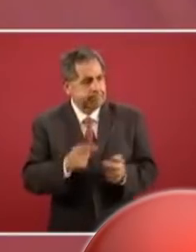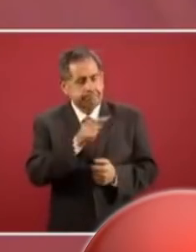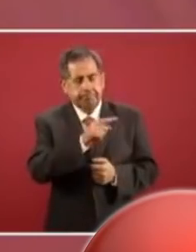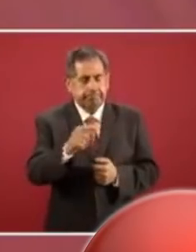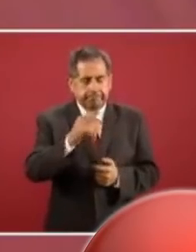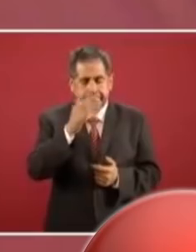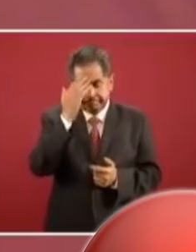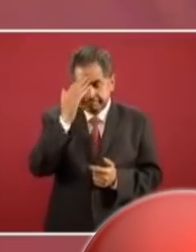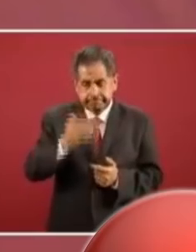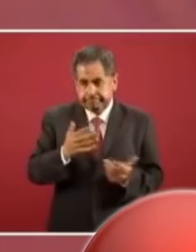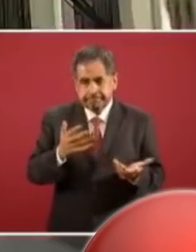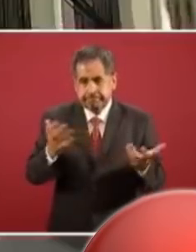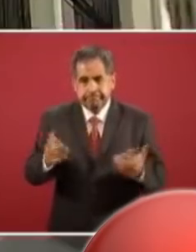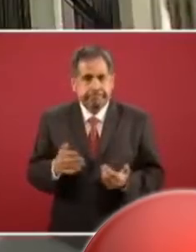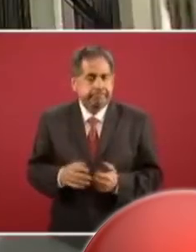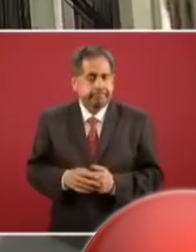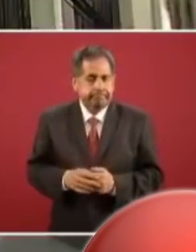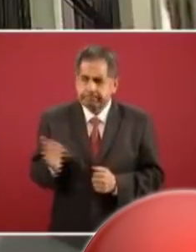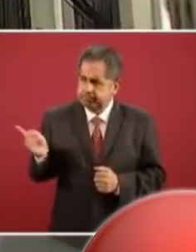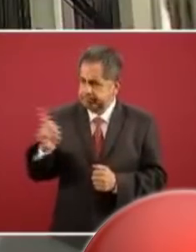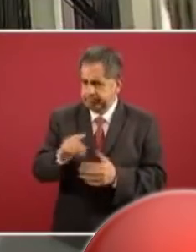tragedias,